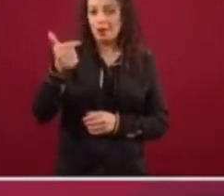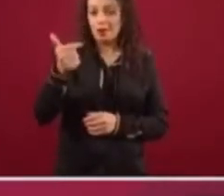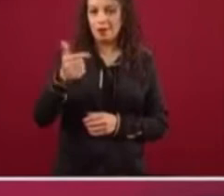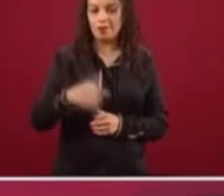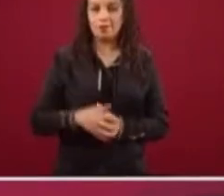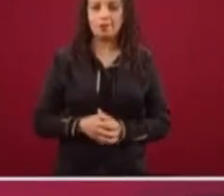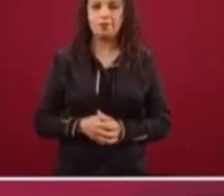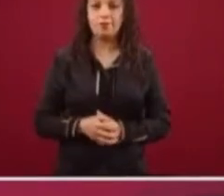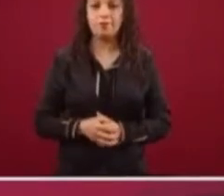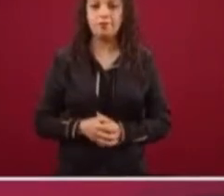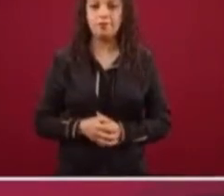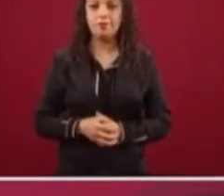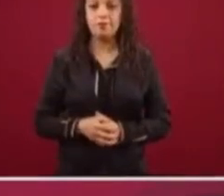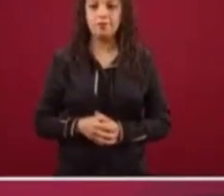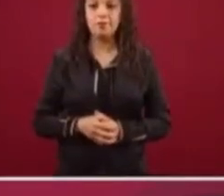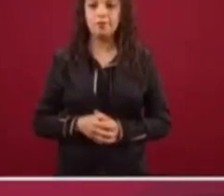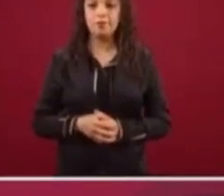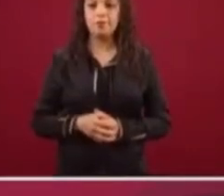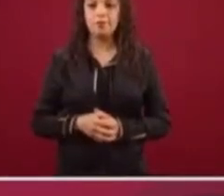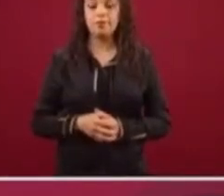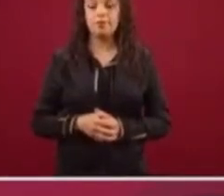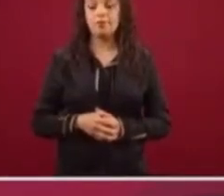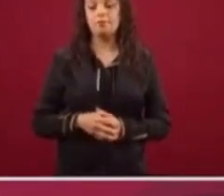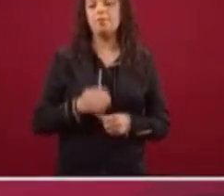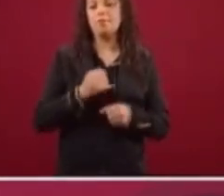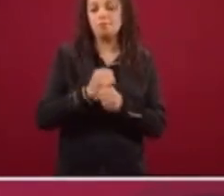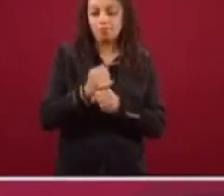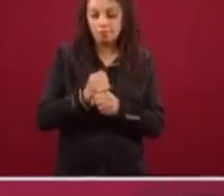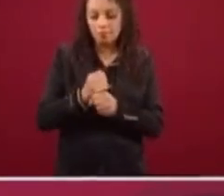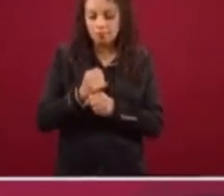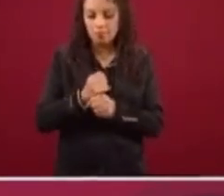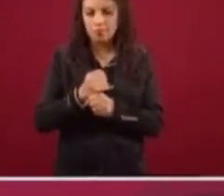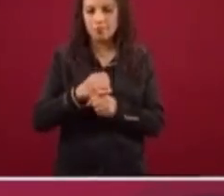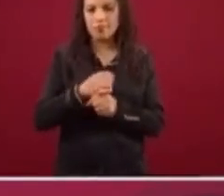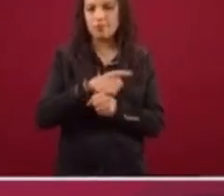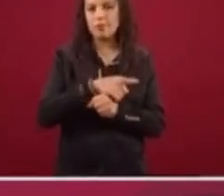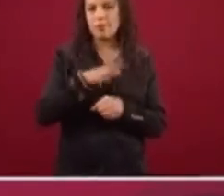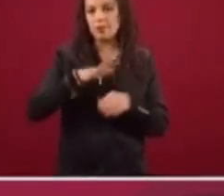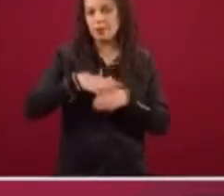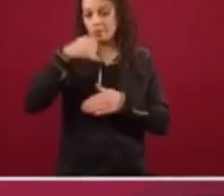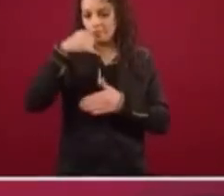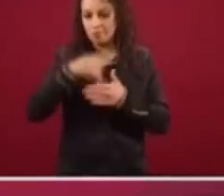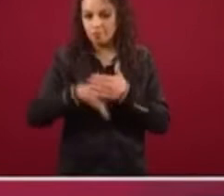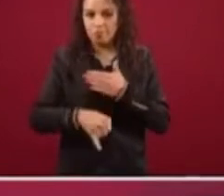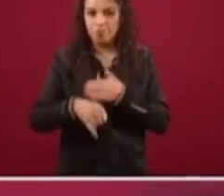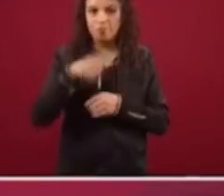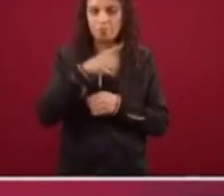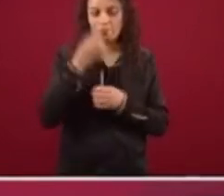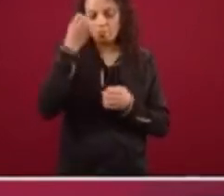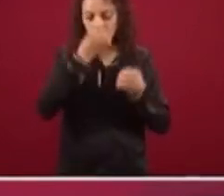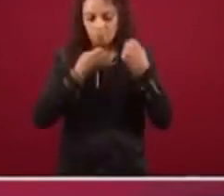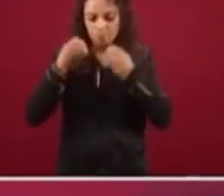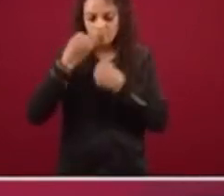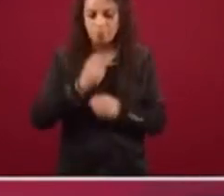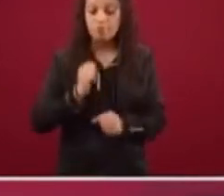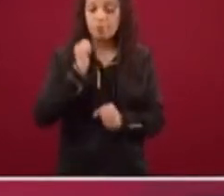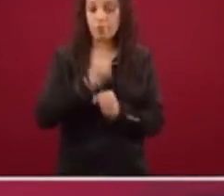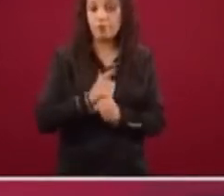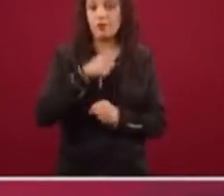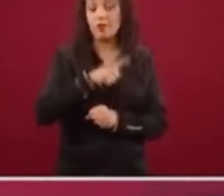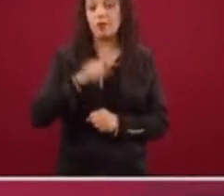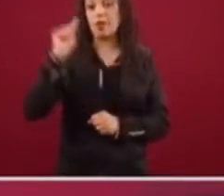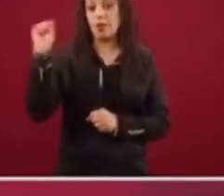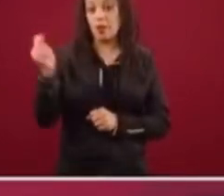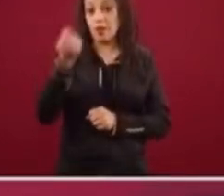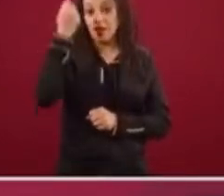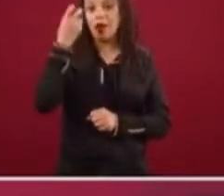después de hacer todo un análisis llegamos a la conclusión de que es la tecnología con la cual